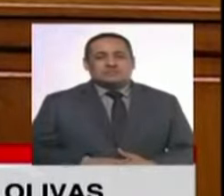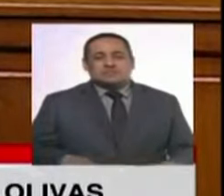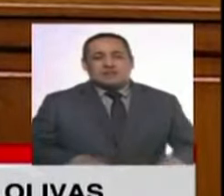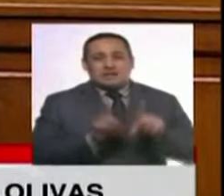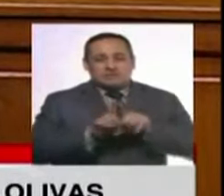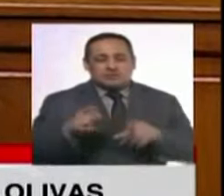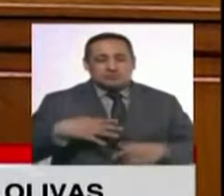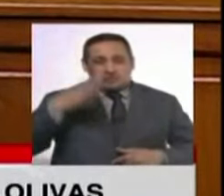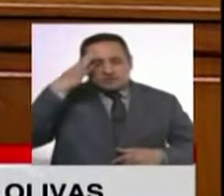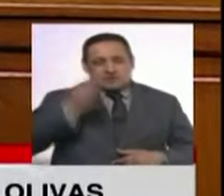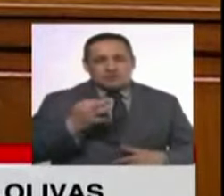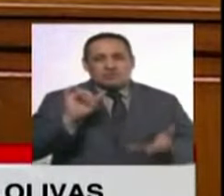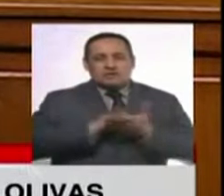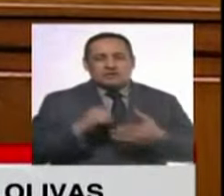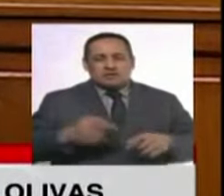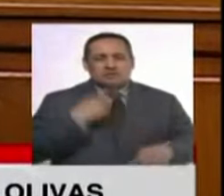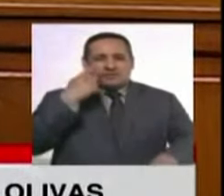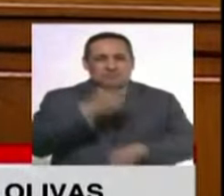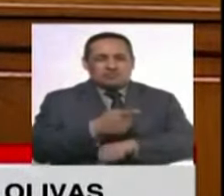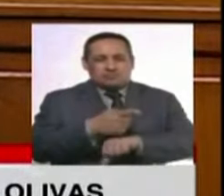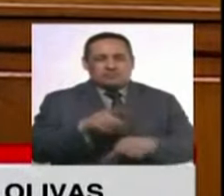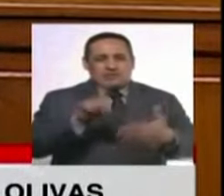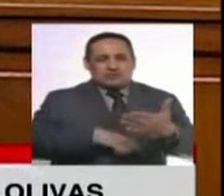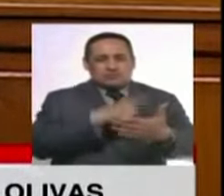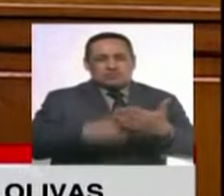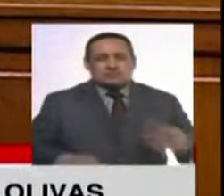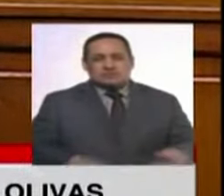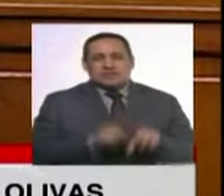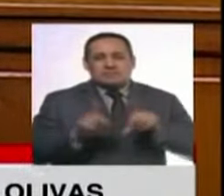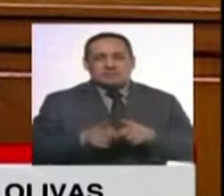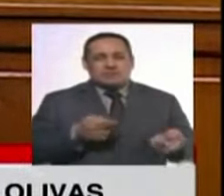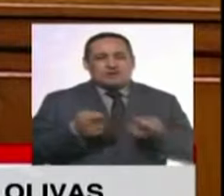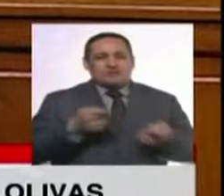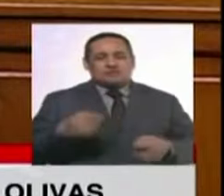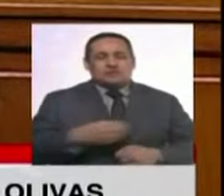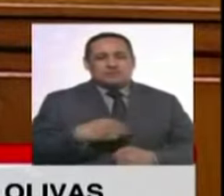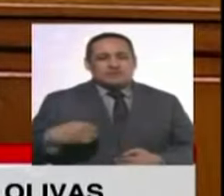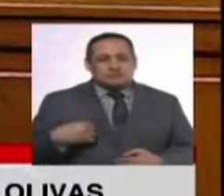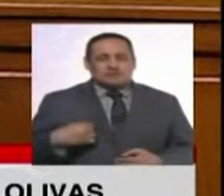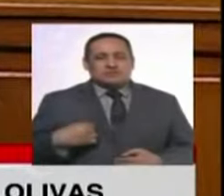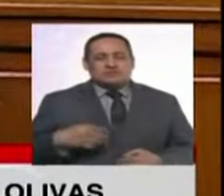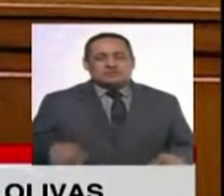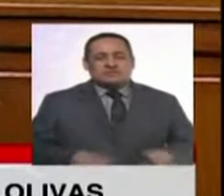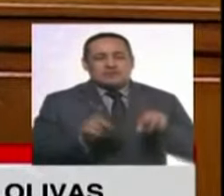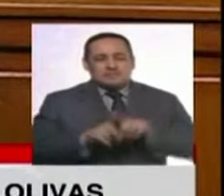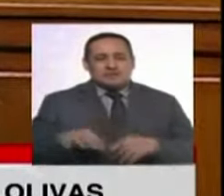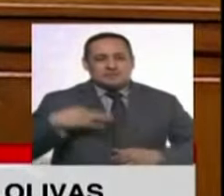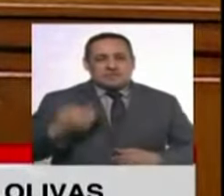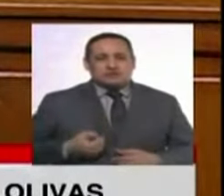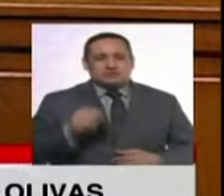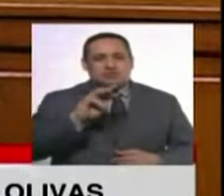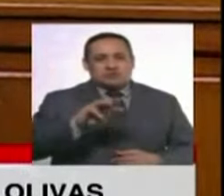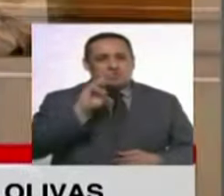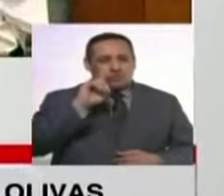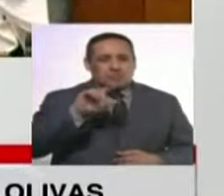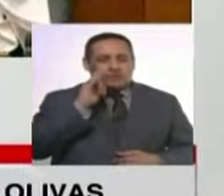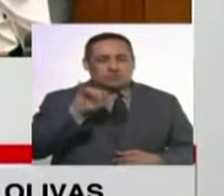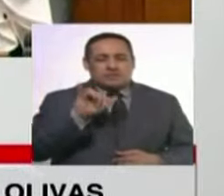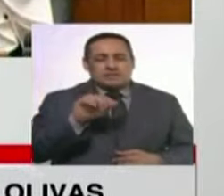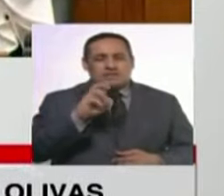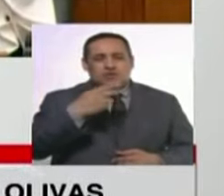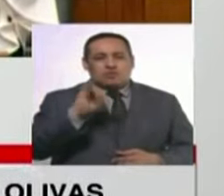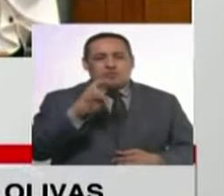Considero que una interpelación debe ser por la gestión del ministro el señor Willy huertas